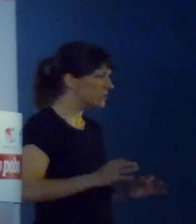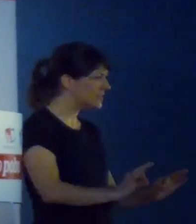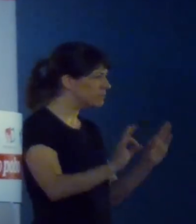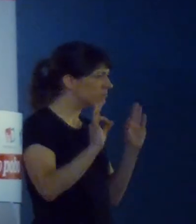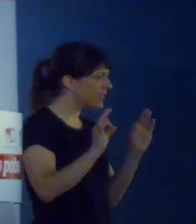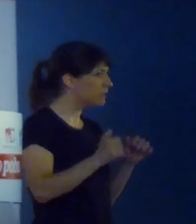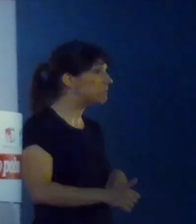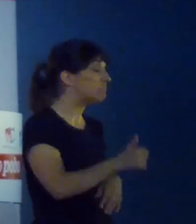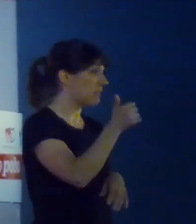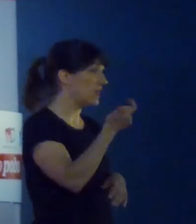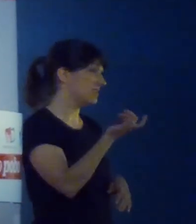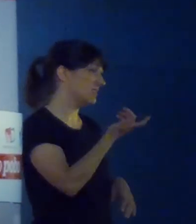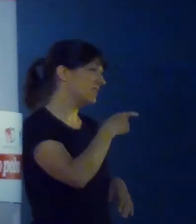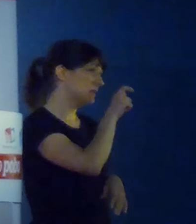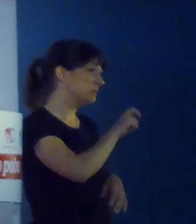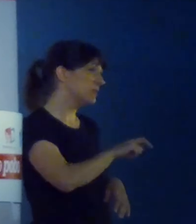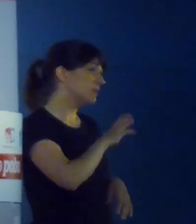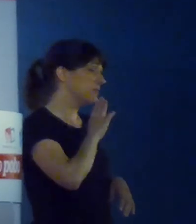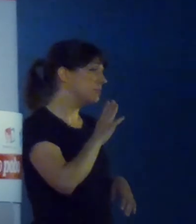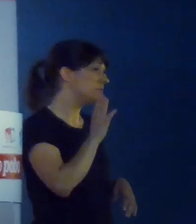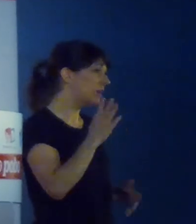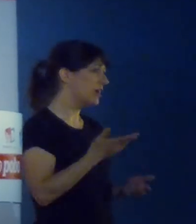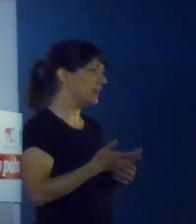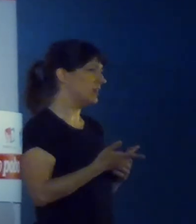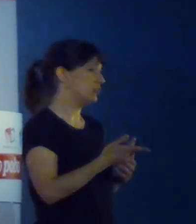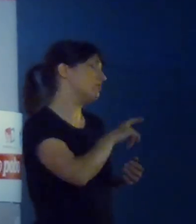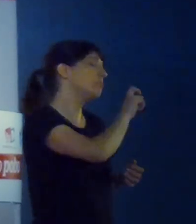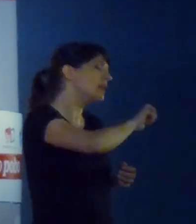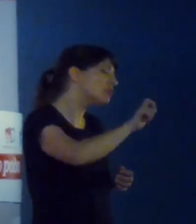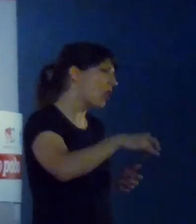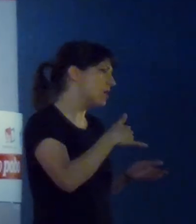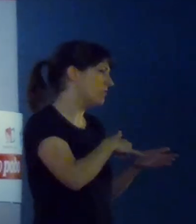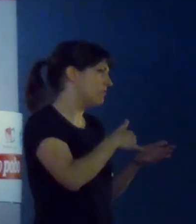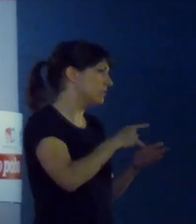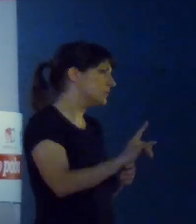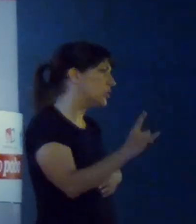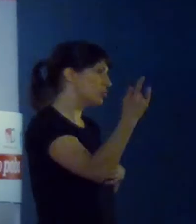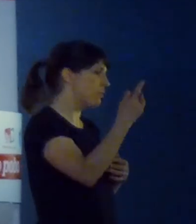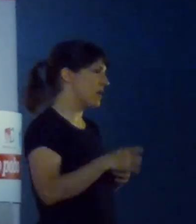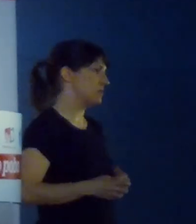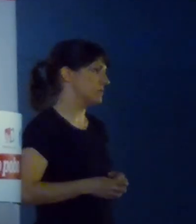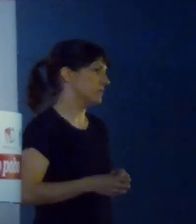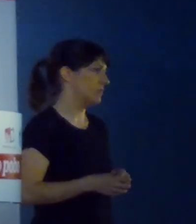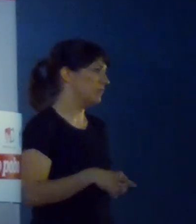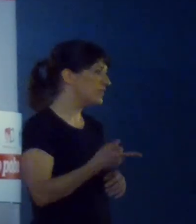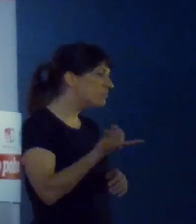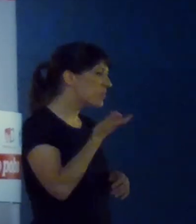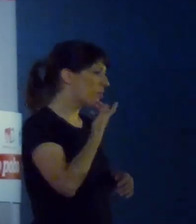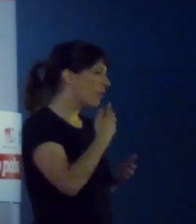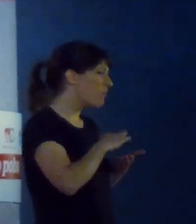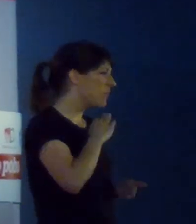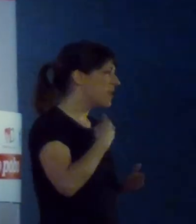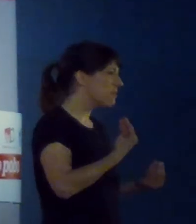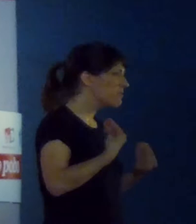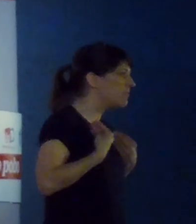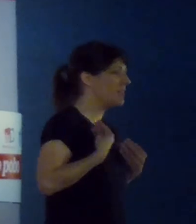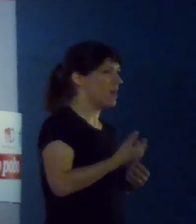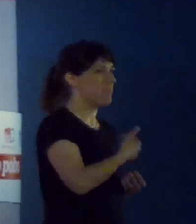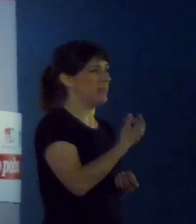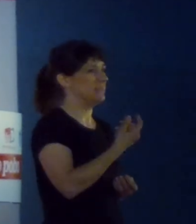a máis feble, nas súas condicións materiales de vida, nas súas capacidades de defender os seus